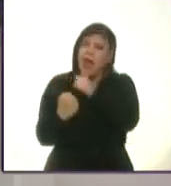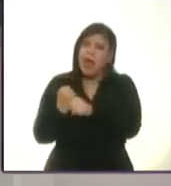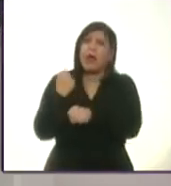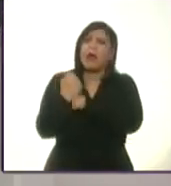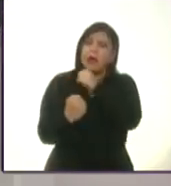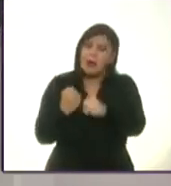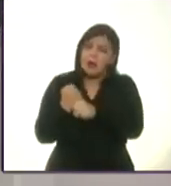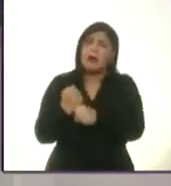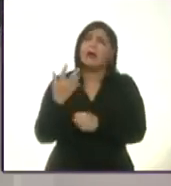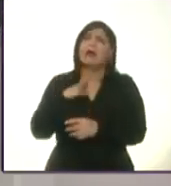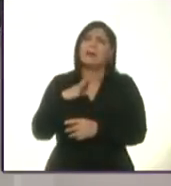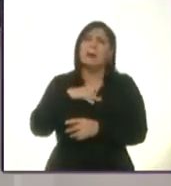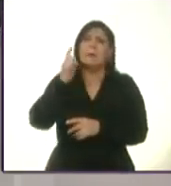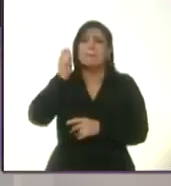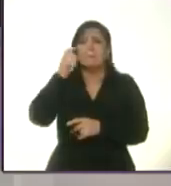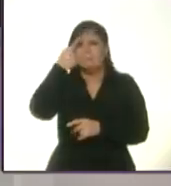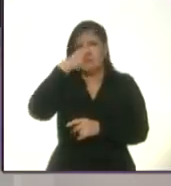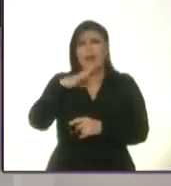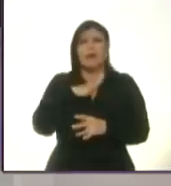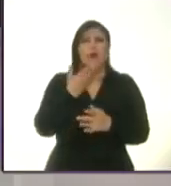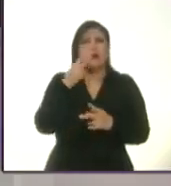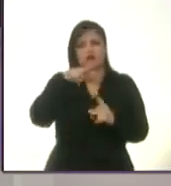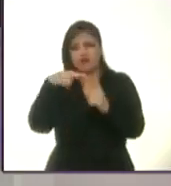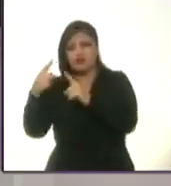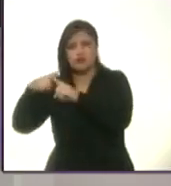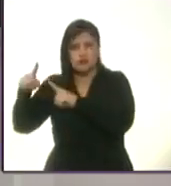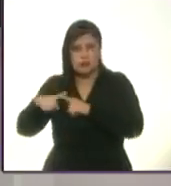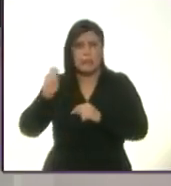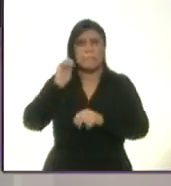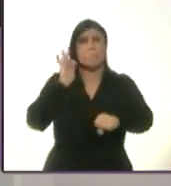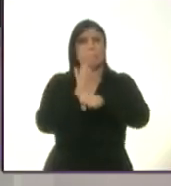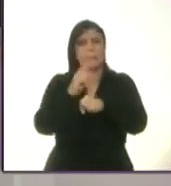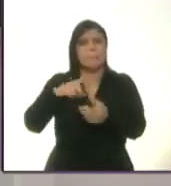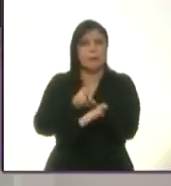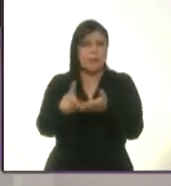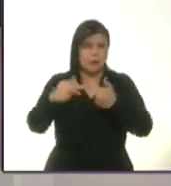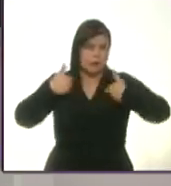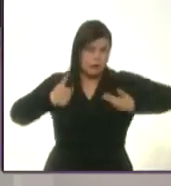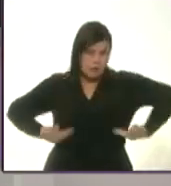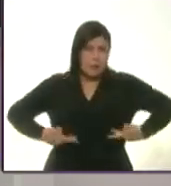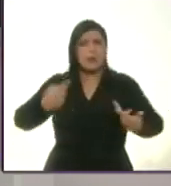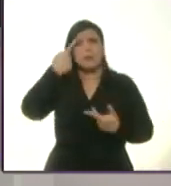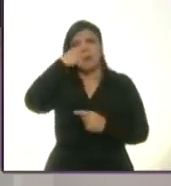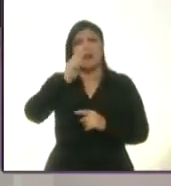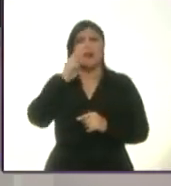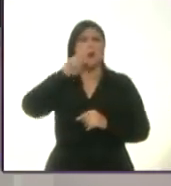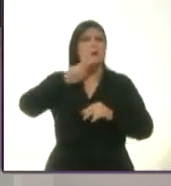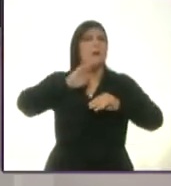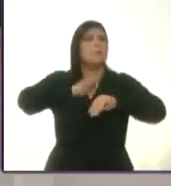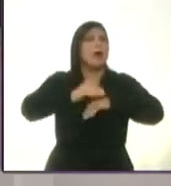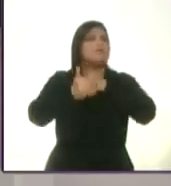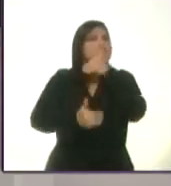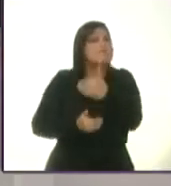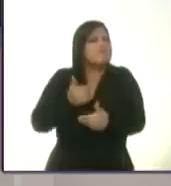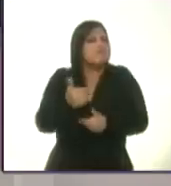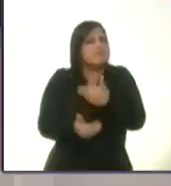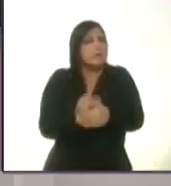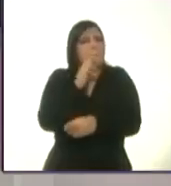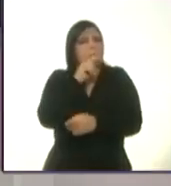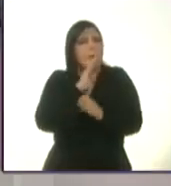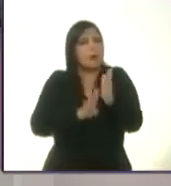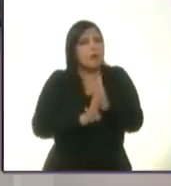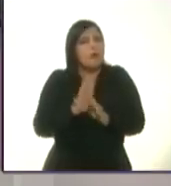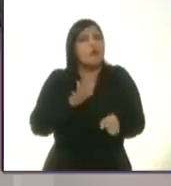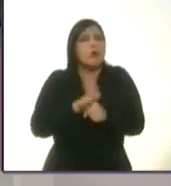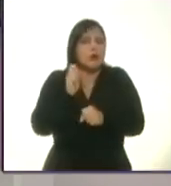la pauta en materia de pluralidad de protección a los derechos humanos con una clara perspectiva progresista usted se ha manifestado